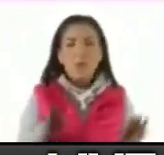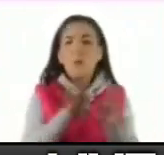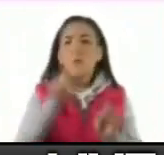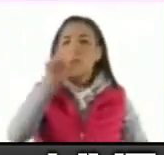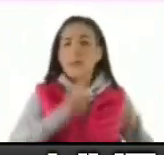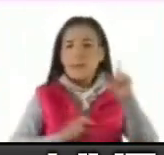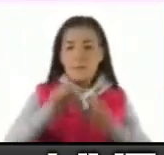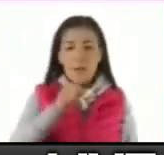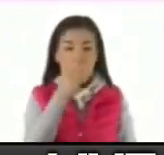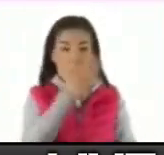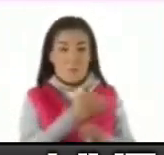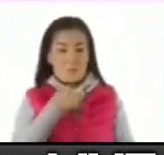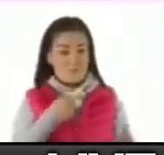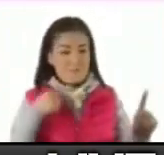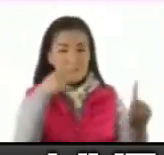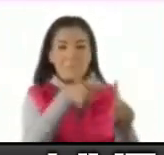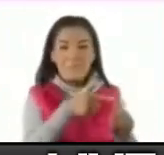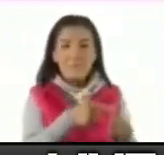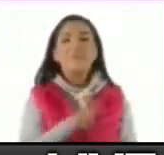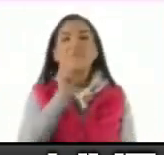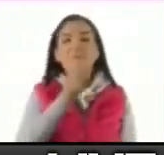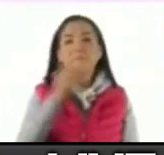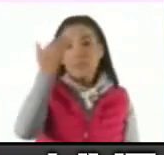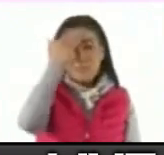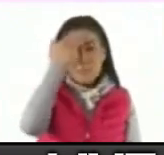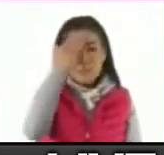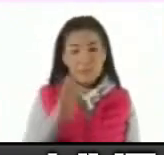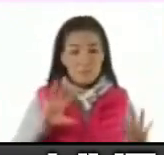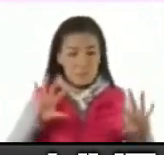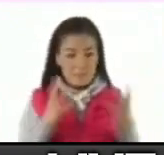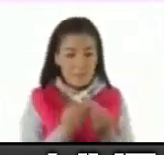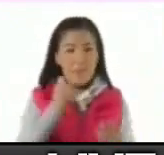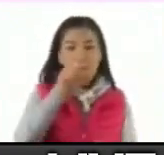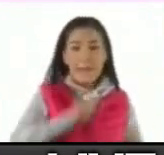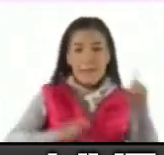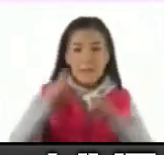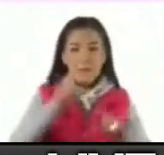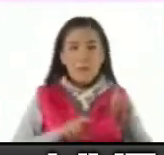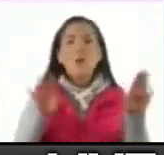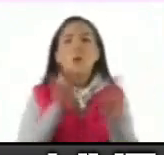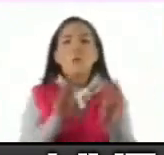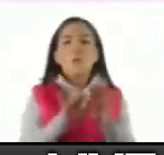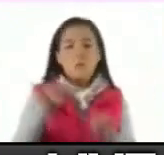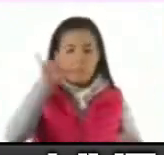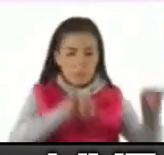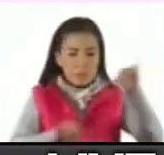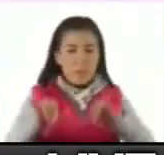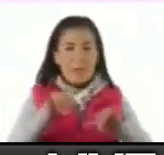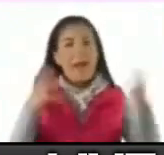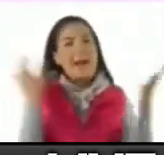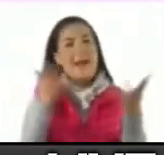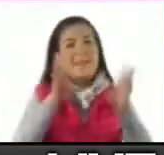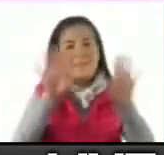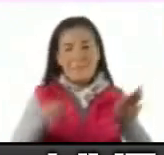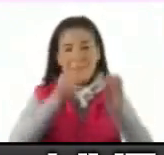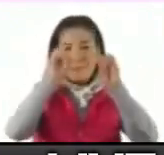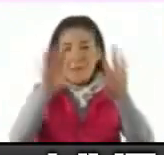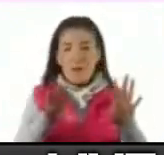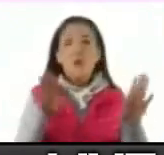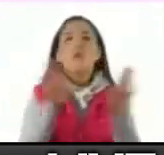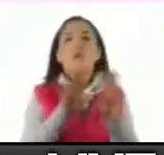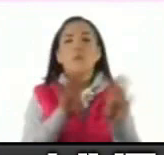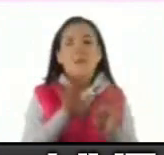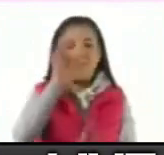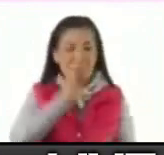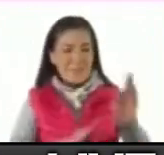al cual lo estoy convocando es que con sus conocimientos de la química de las sustancias realice magia, mediante cambios